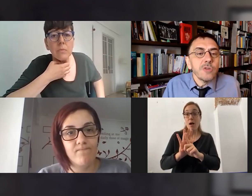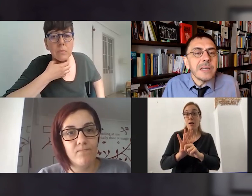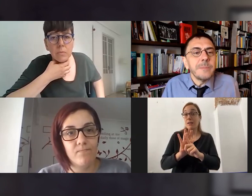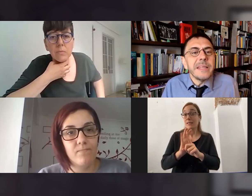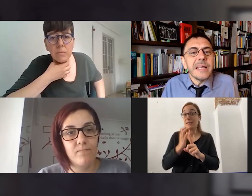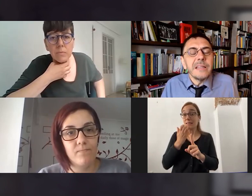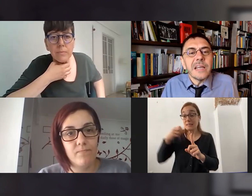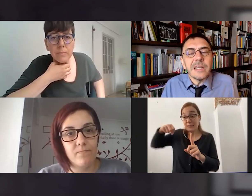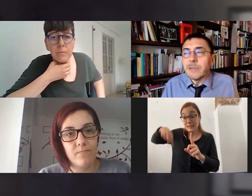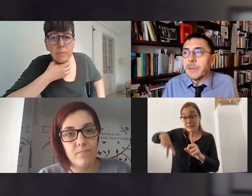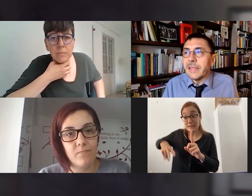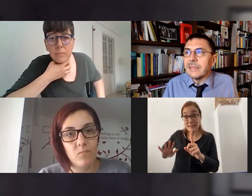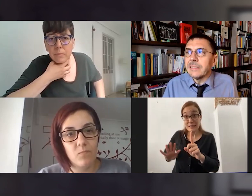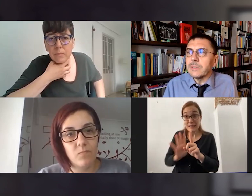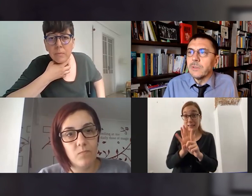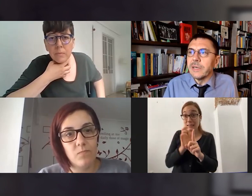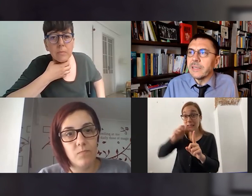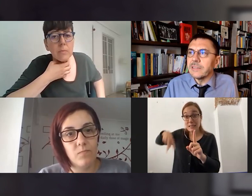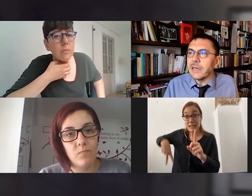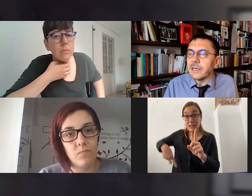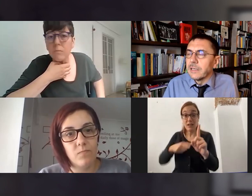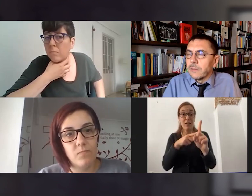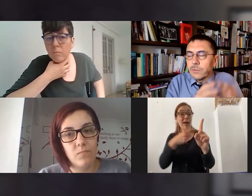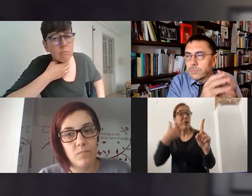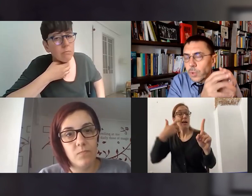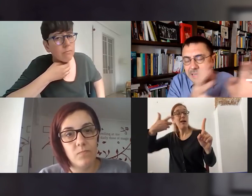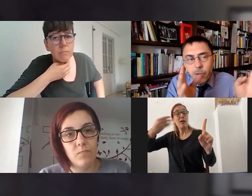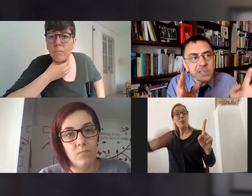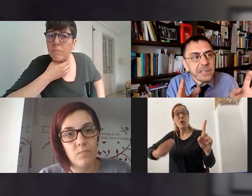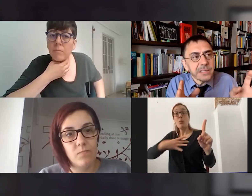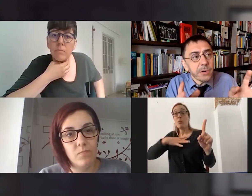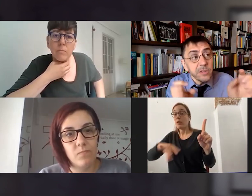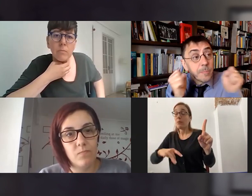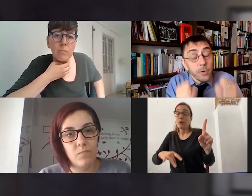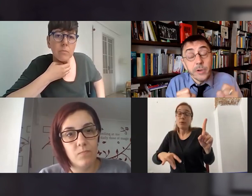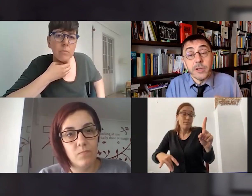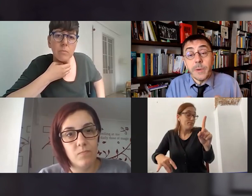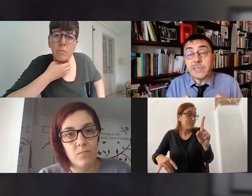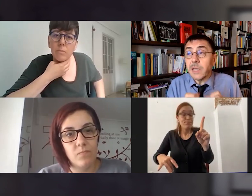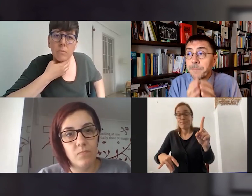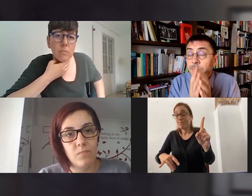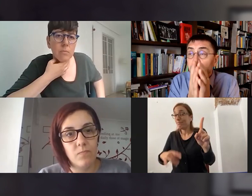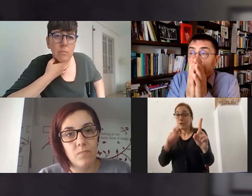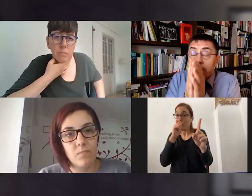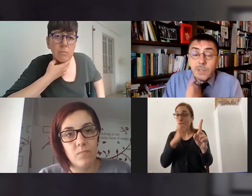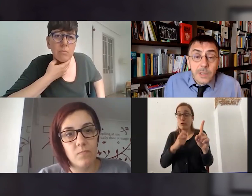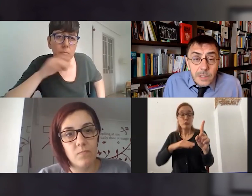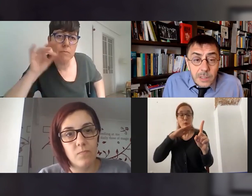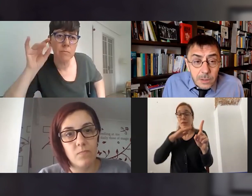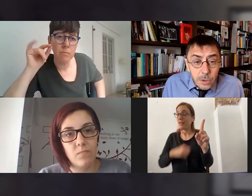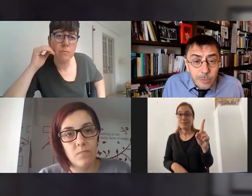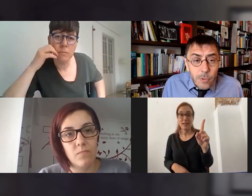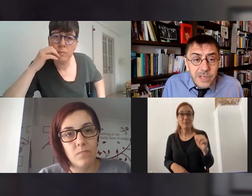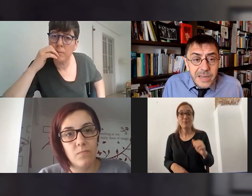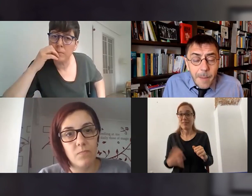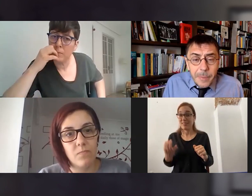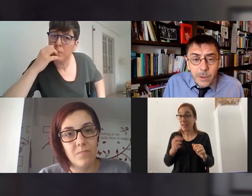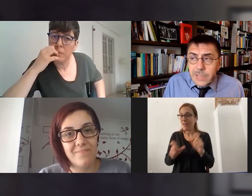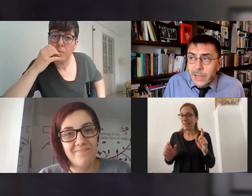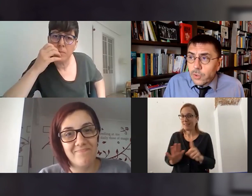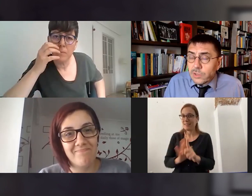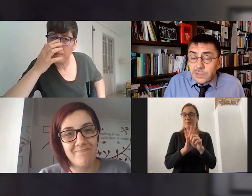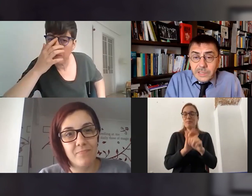a los más brillantes y a las más brillantes, ¿no? Ahí está todo el trabajo que se está desarrollando, pero creo que no basta. Nos vamos.